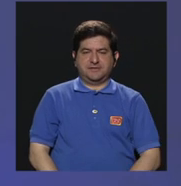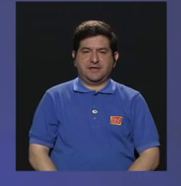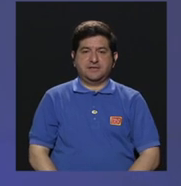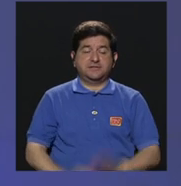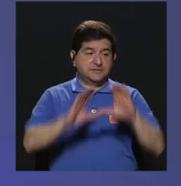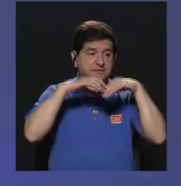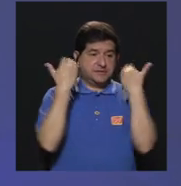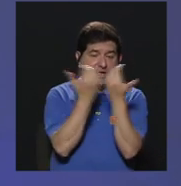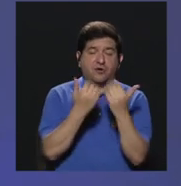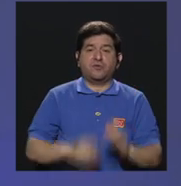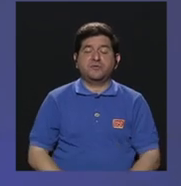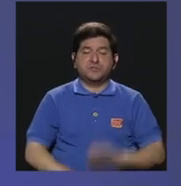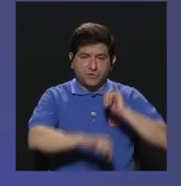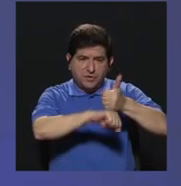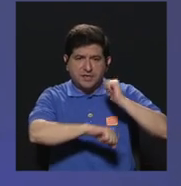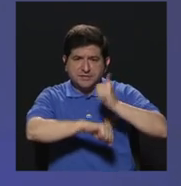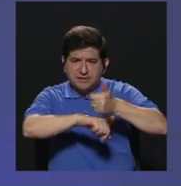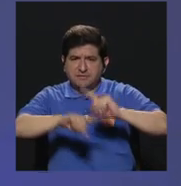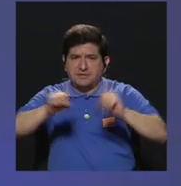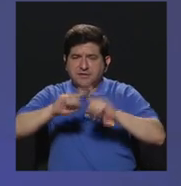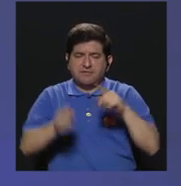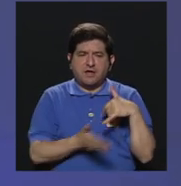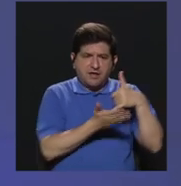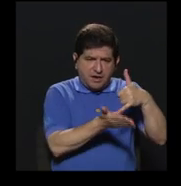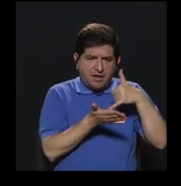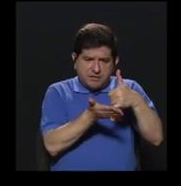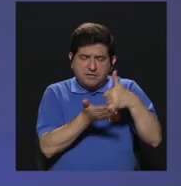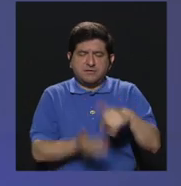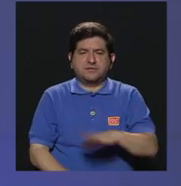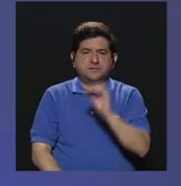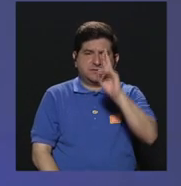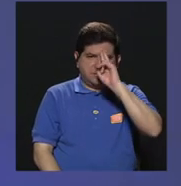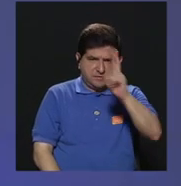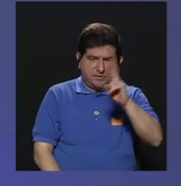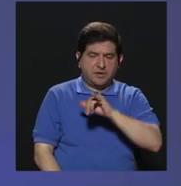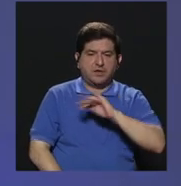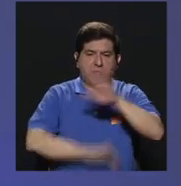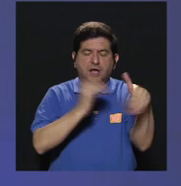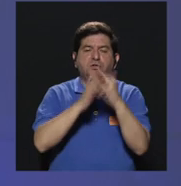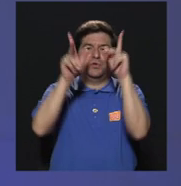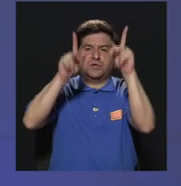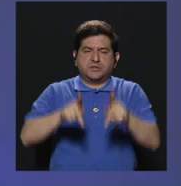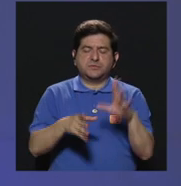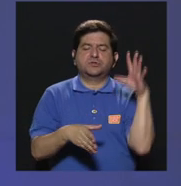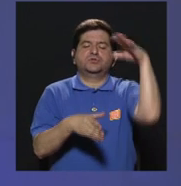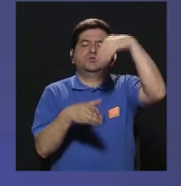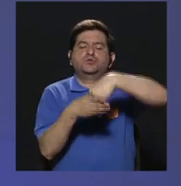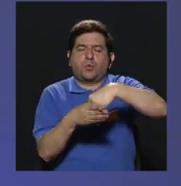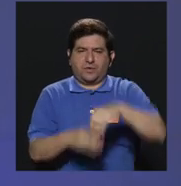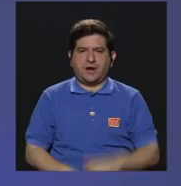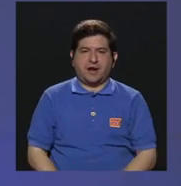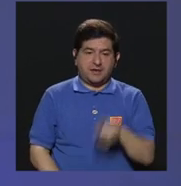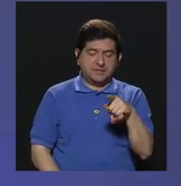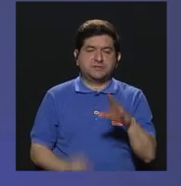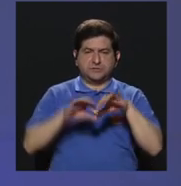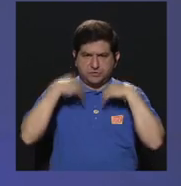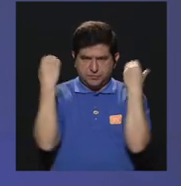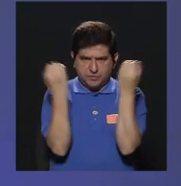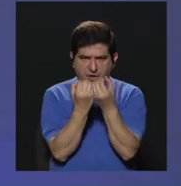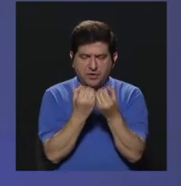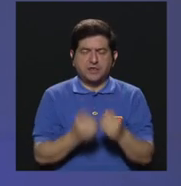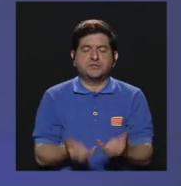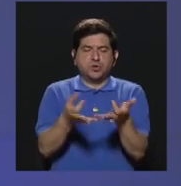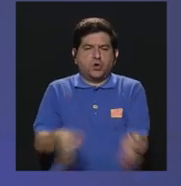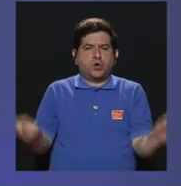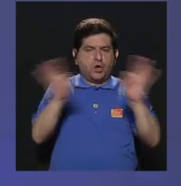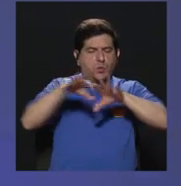las comisiones dictaminadoras de los diferentes premios y reconocimientos y a todas las personas involucradas en la organización de este